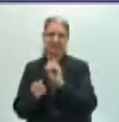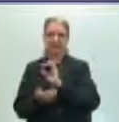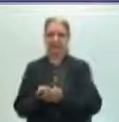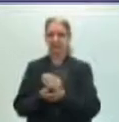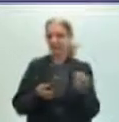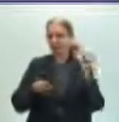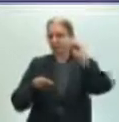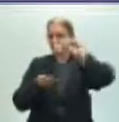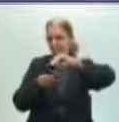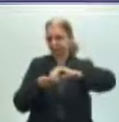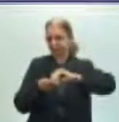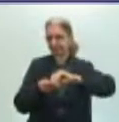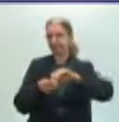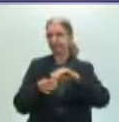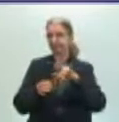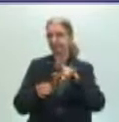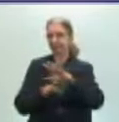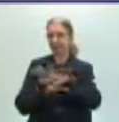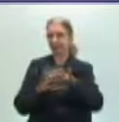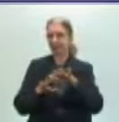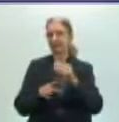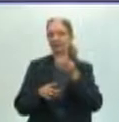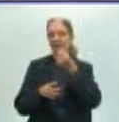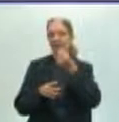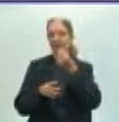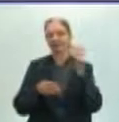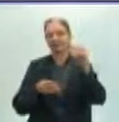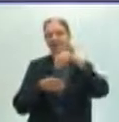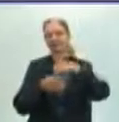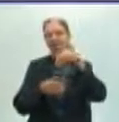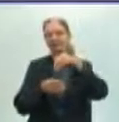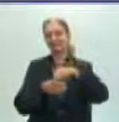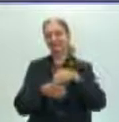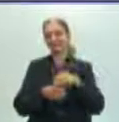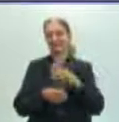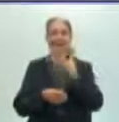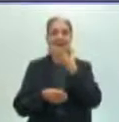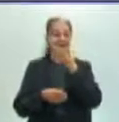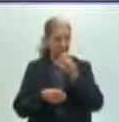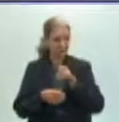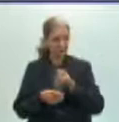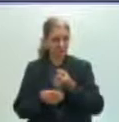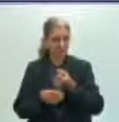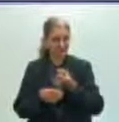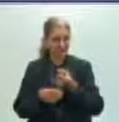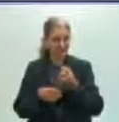la información. Espero que te haya gustado